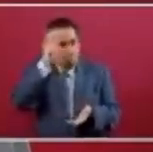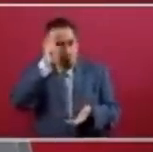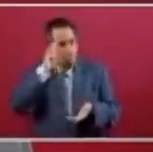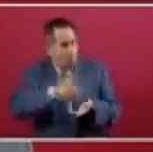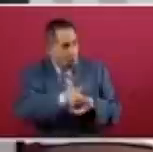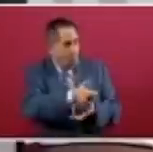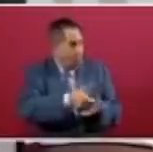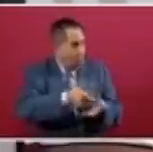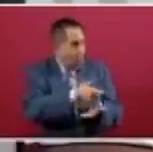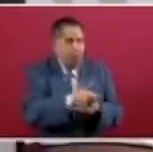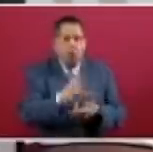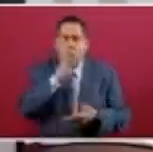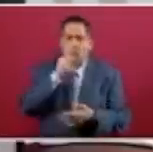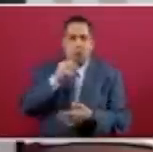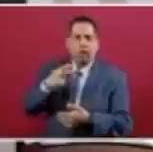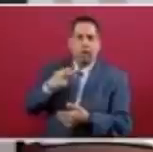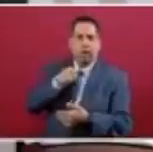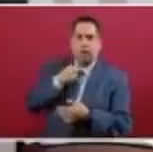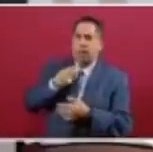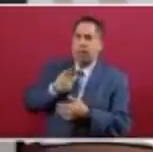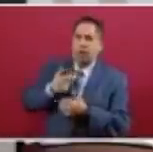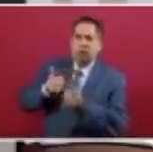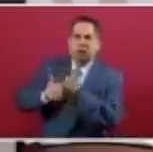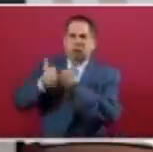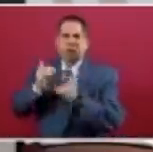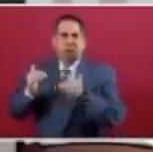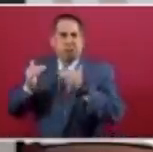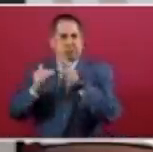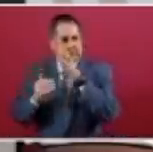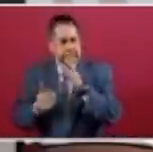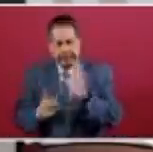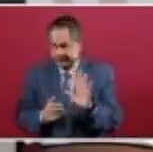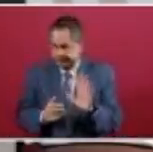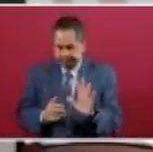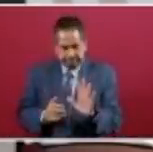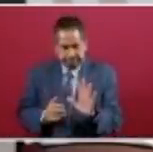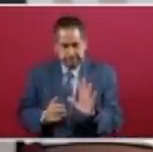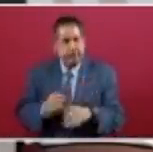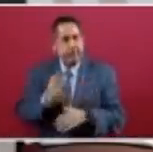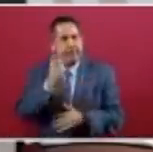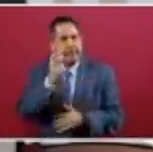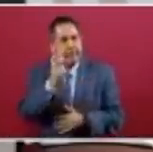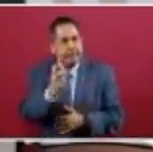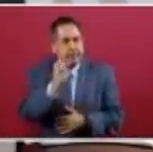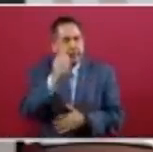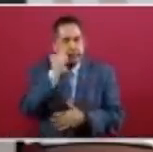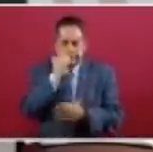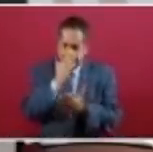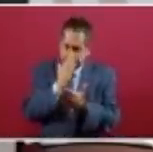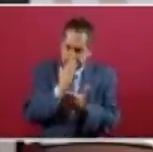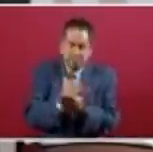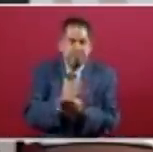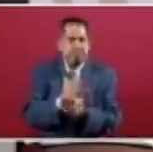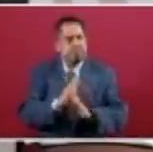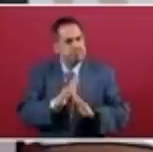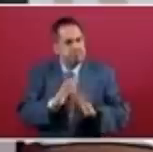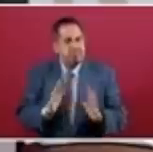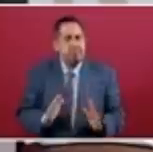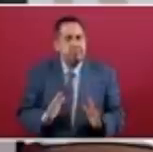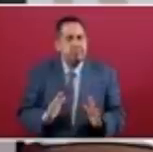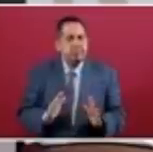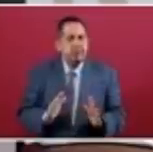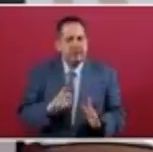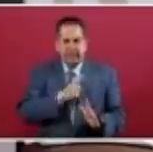en la industria nacional? Esto es lo que queremos evitar,